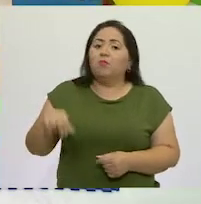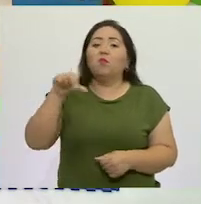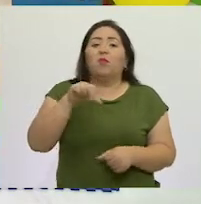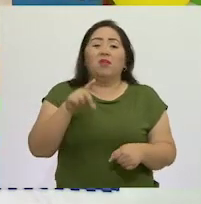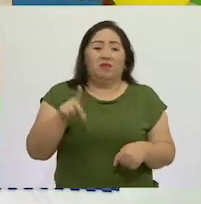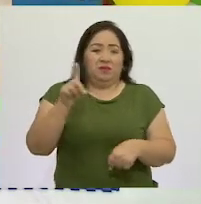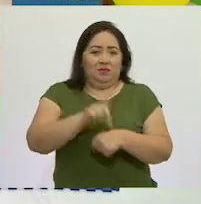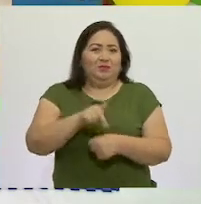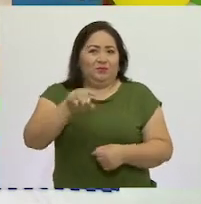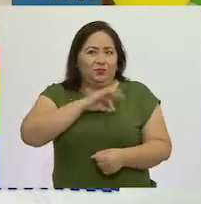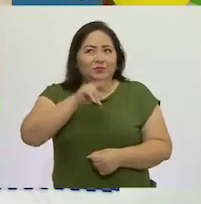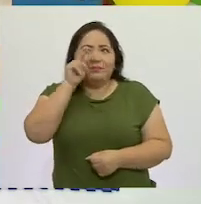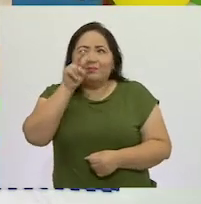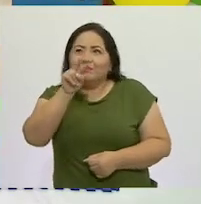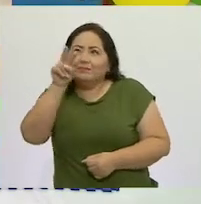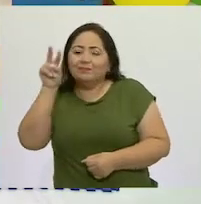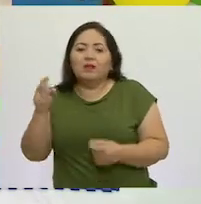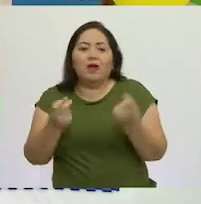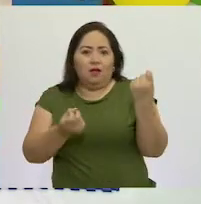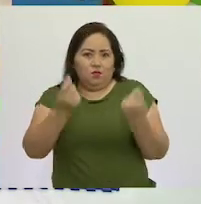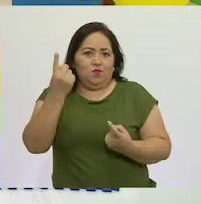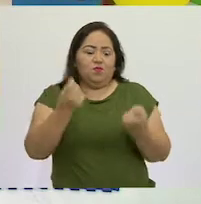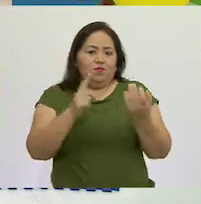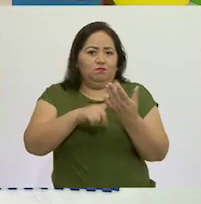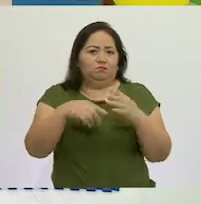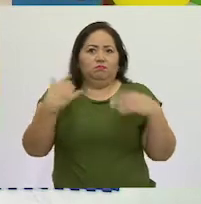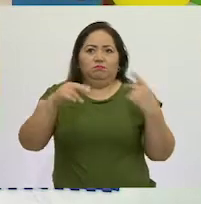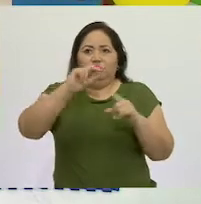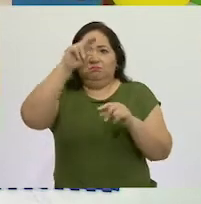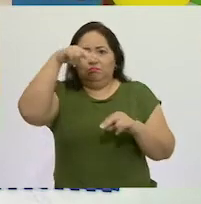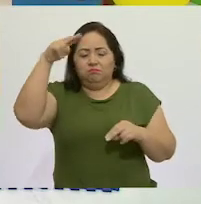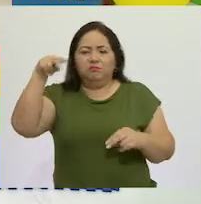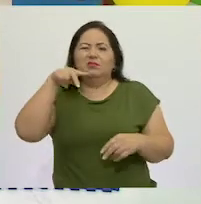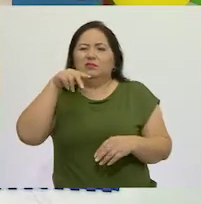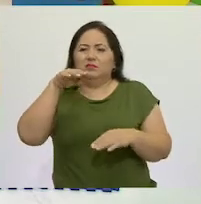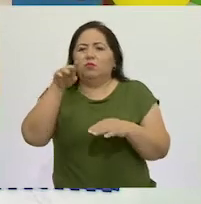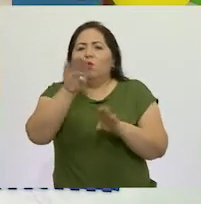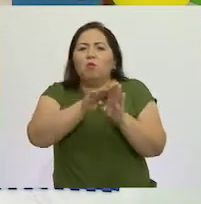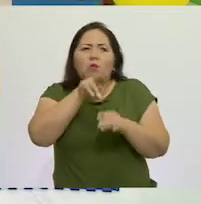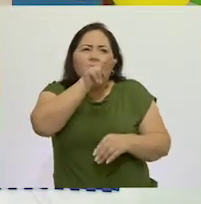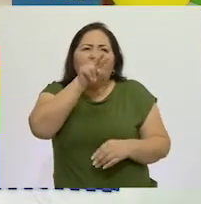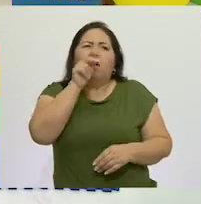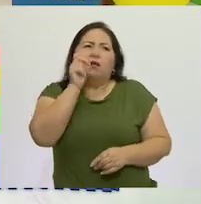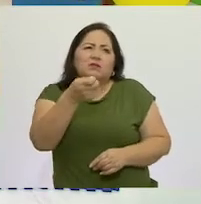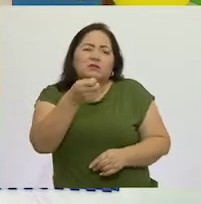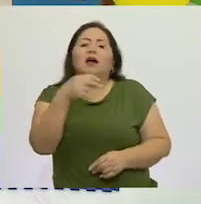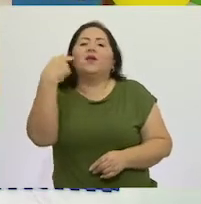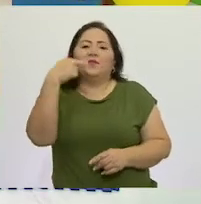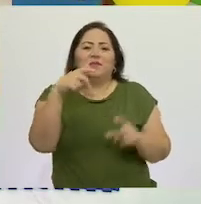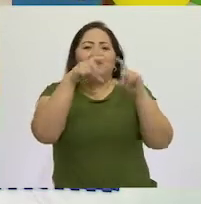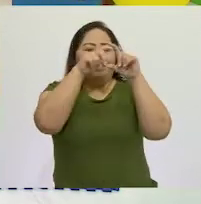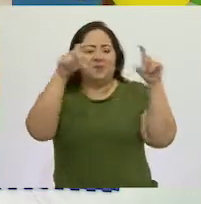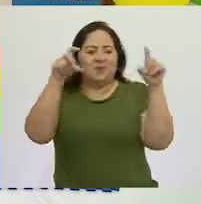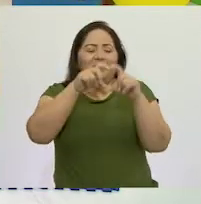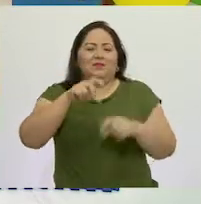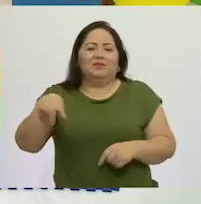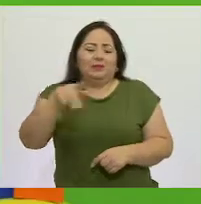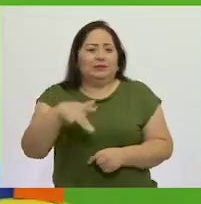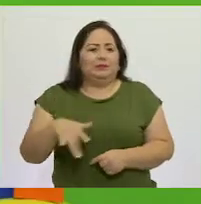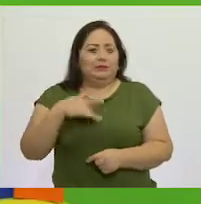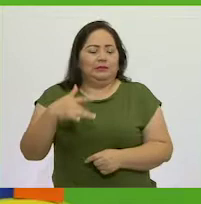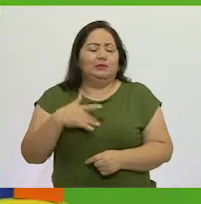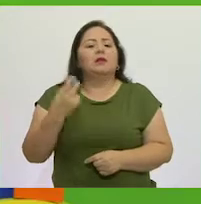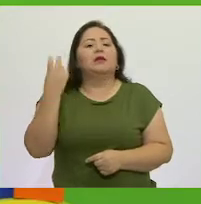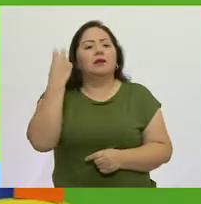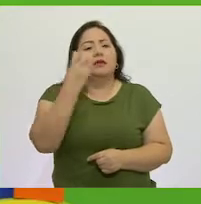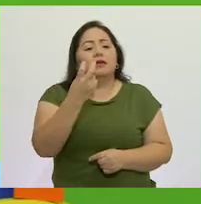de hoy pudimos observar algunas obras de arte y las describimos de acuerdo a lo que observábamos y percibíamos. Así